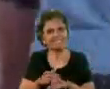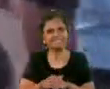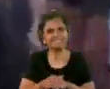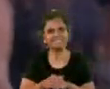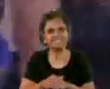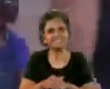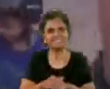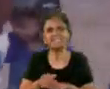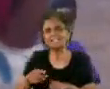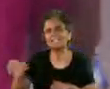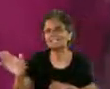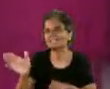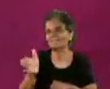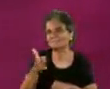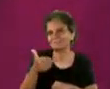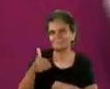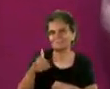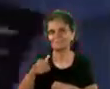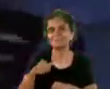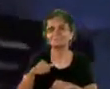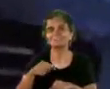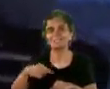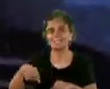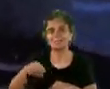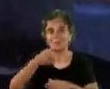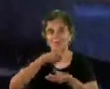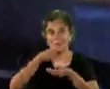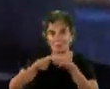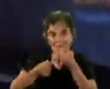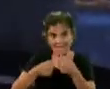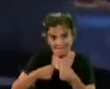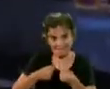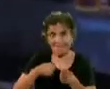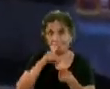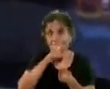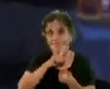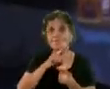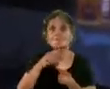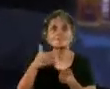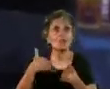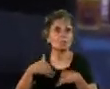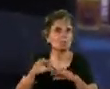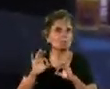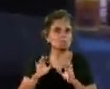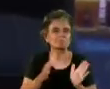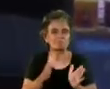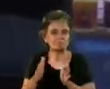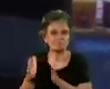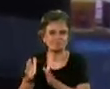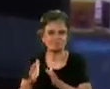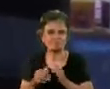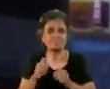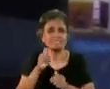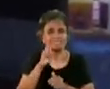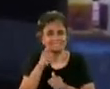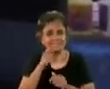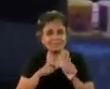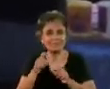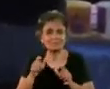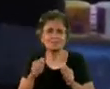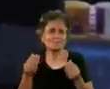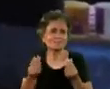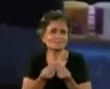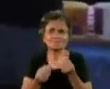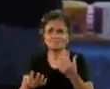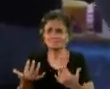los artesanos. Bueno. Y son de fruta natural, muy ricos. Bien, es un lugar donde se mueve mucho, se ve mucha gente,